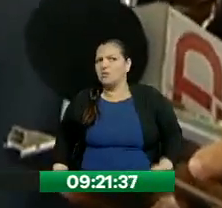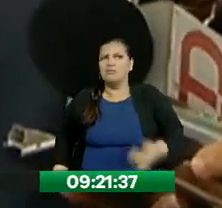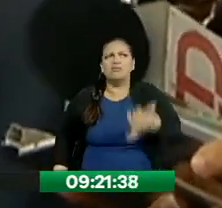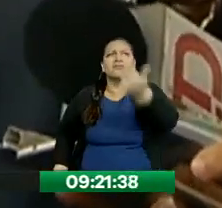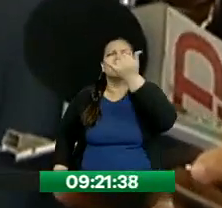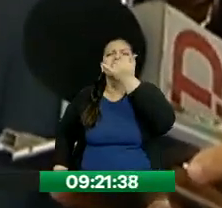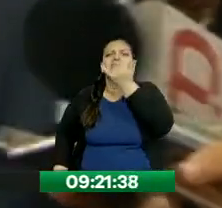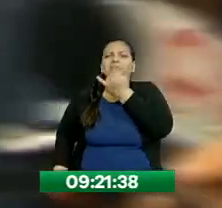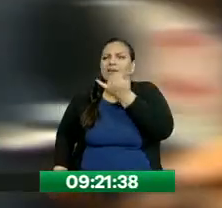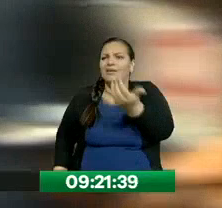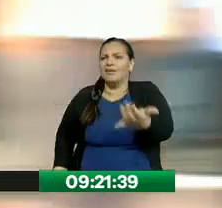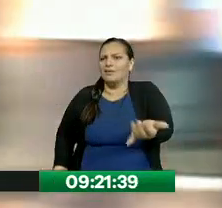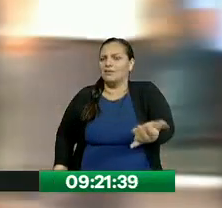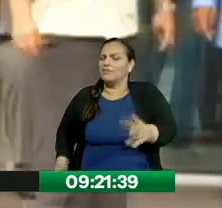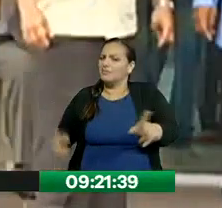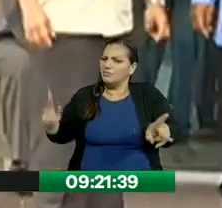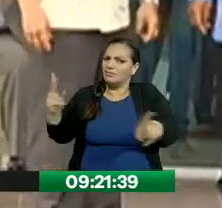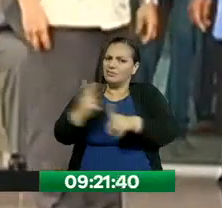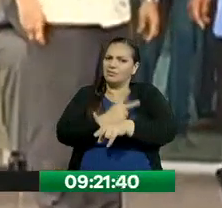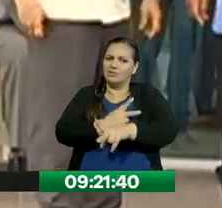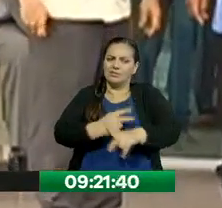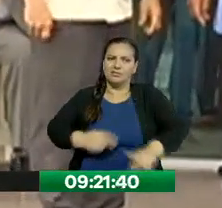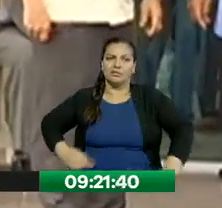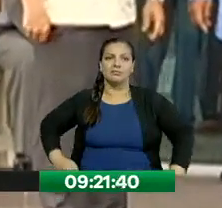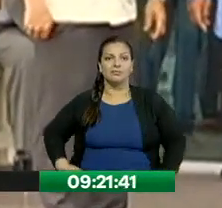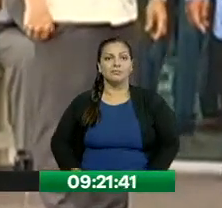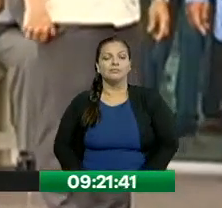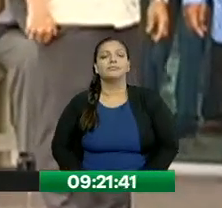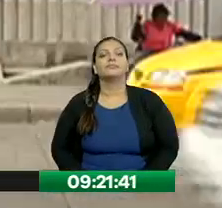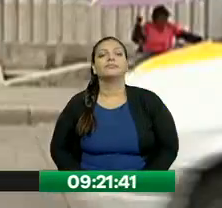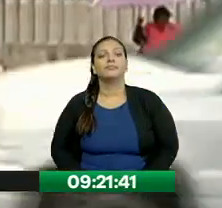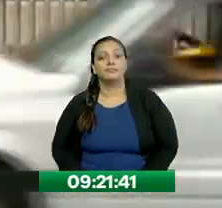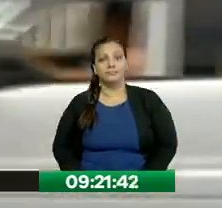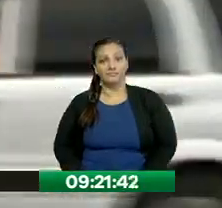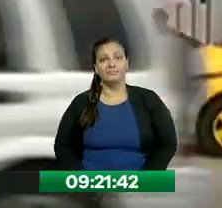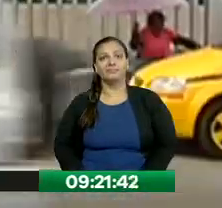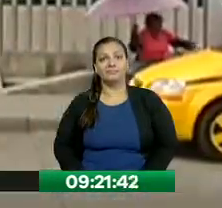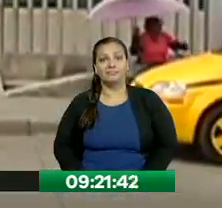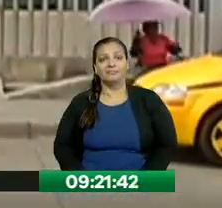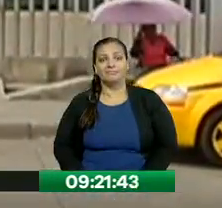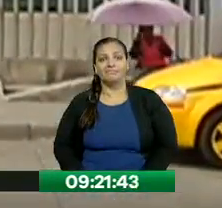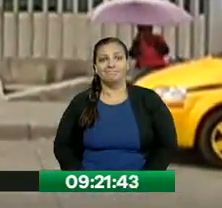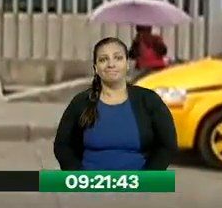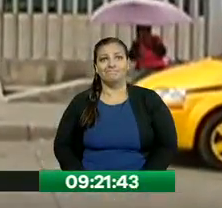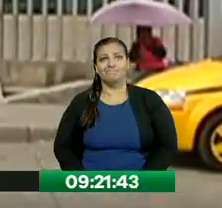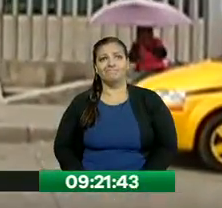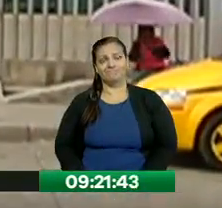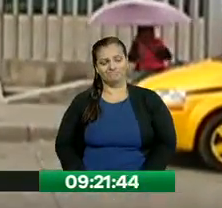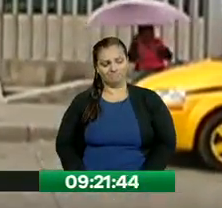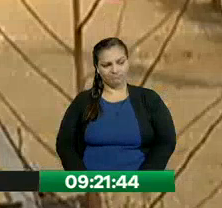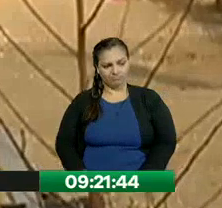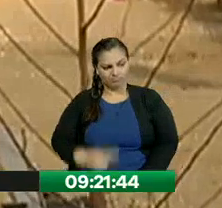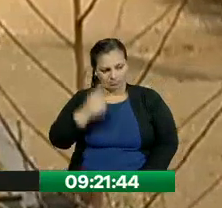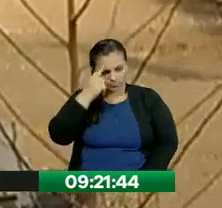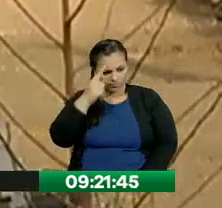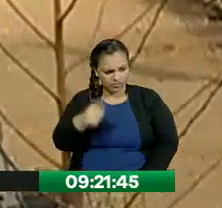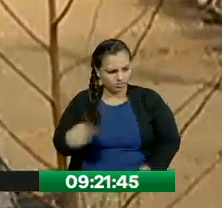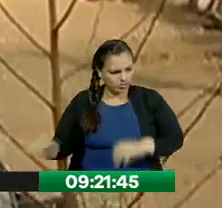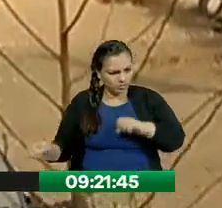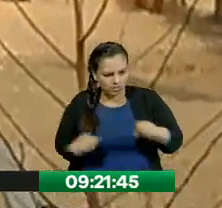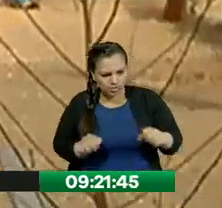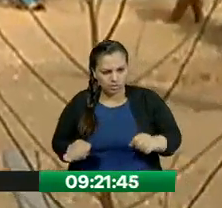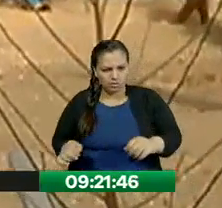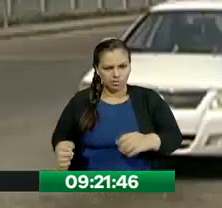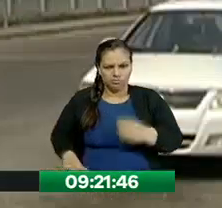dejan escaleras que no van a ninguna parte. Mientras tanto, las labores continúan con la expectativa de que la naturaleza no castigue con